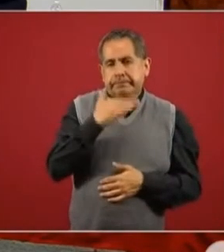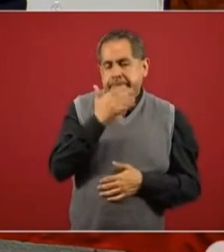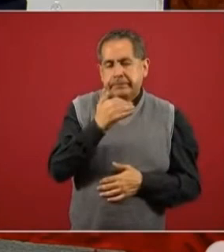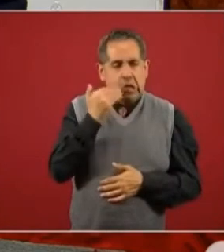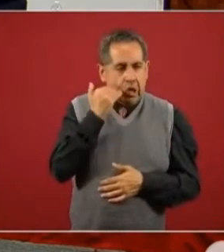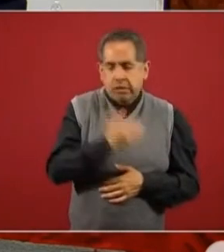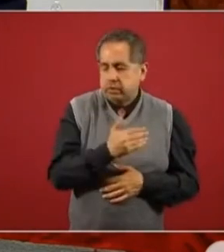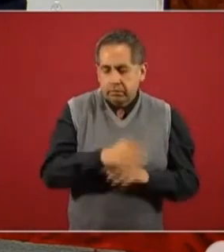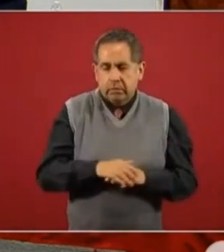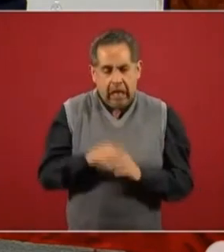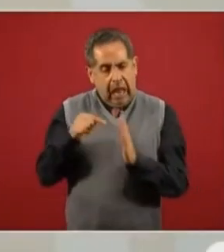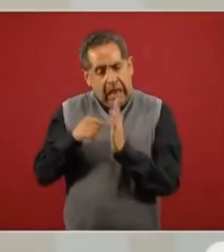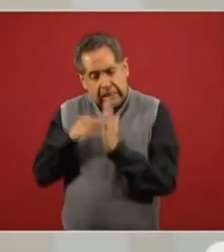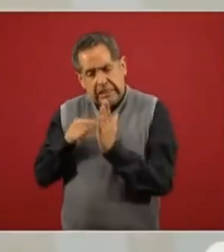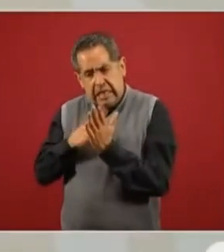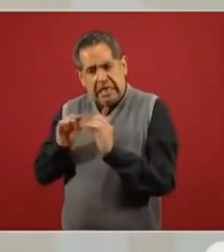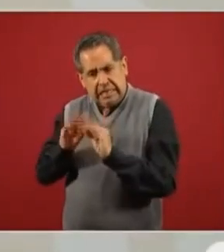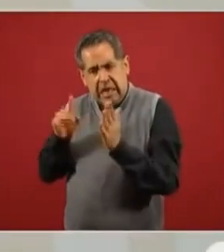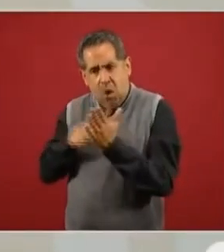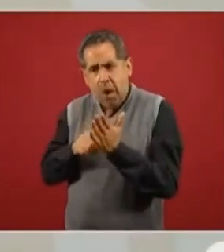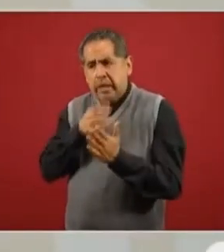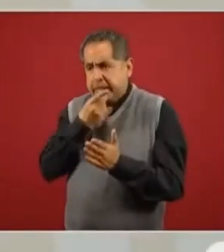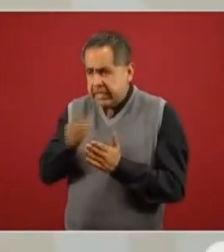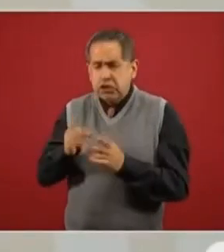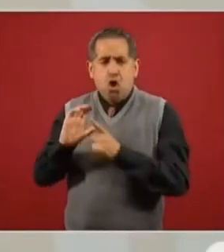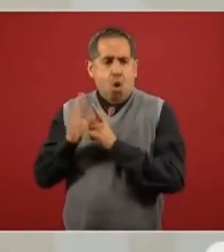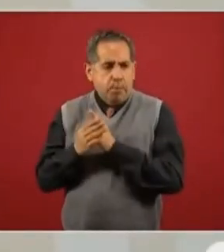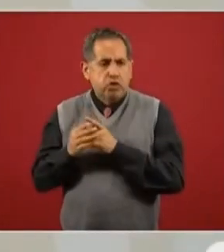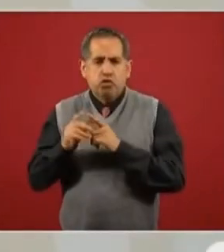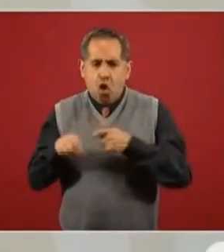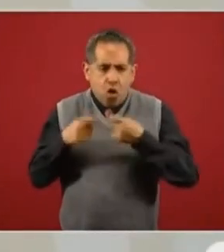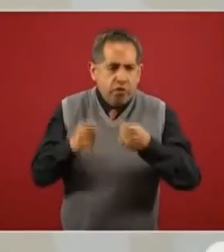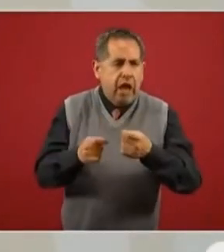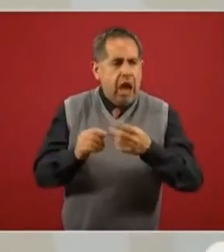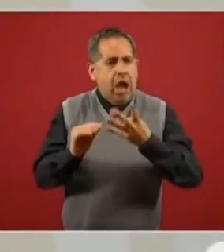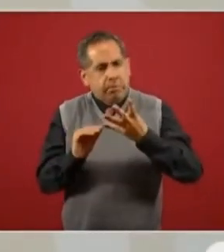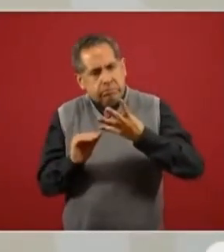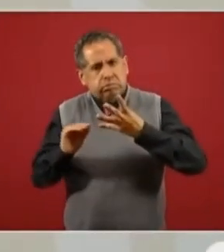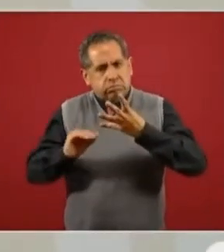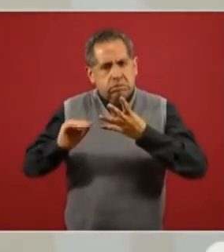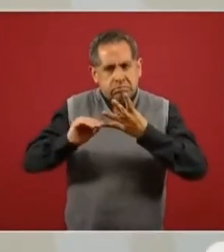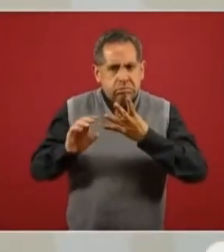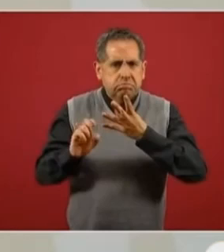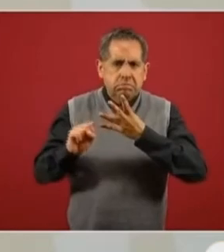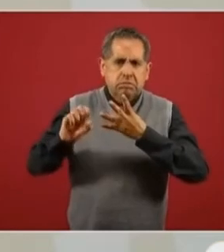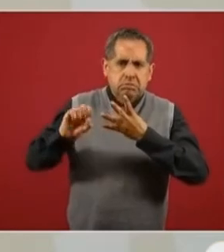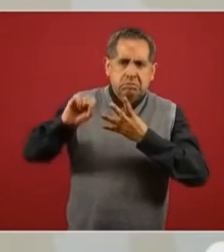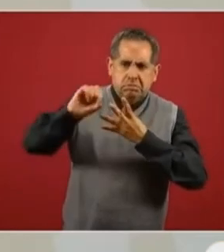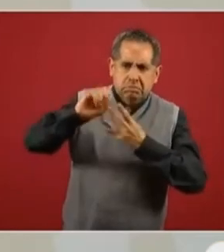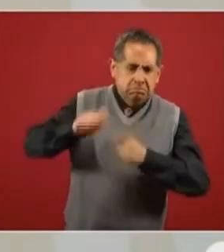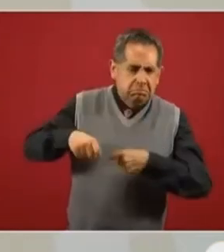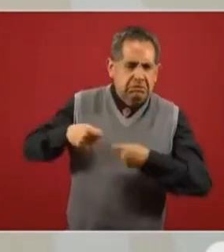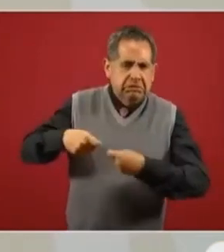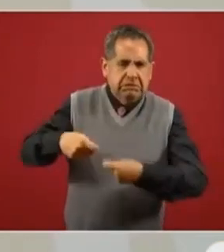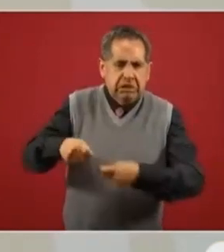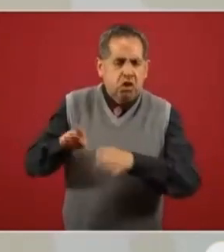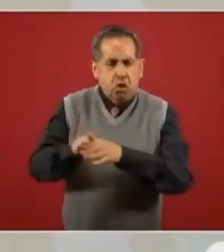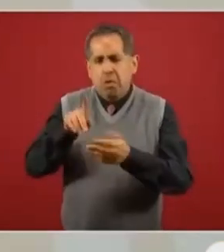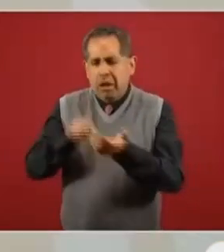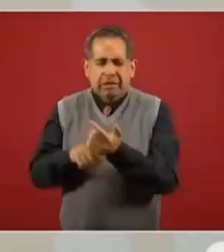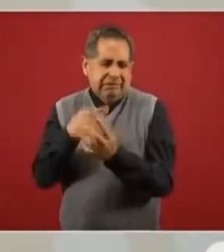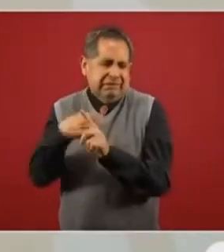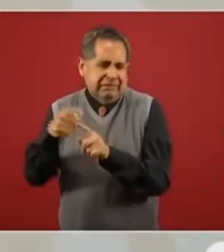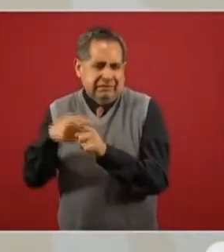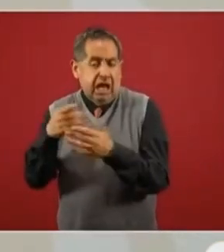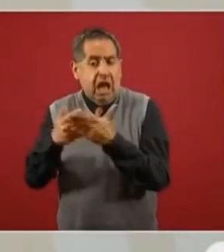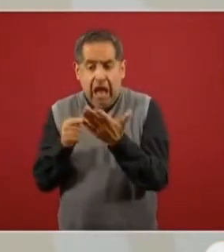está bien estipulado a través de comisiones mixtas de escalafón y sus comisiones auxiliares